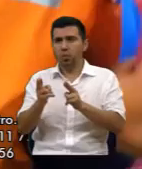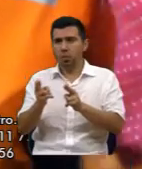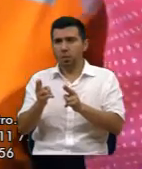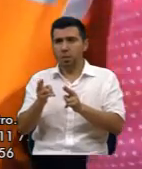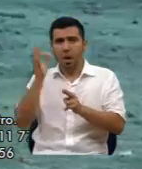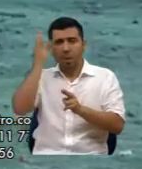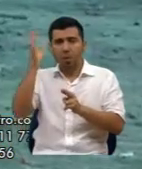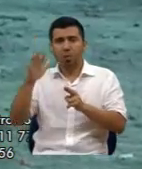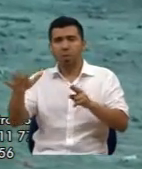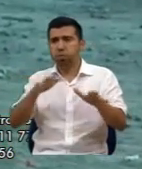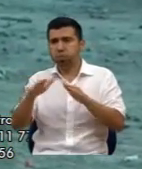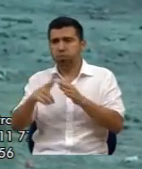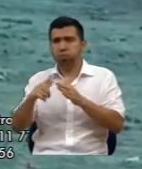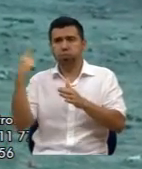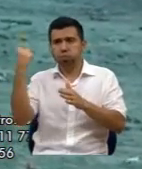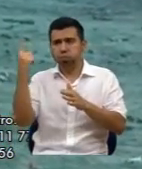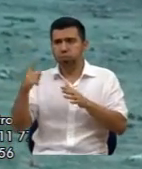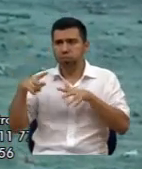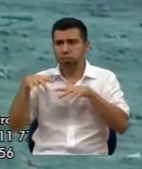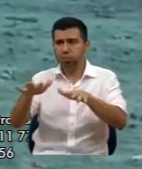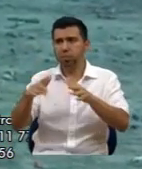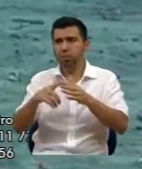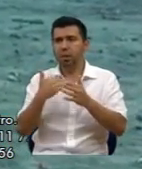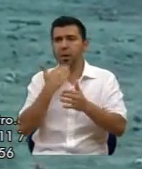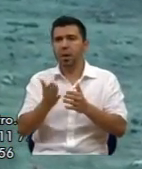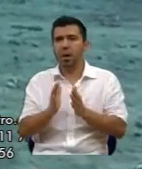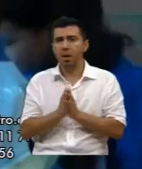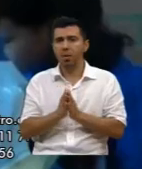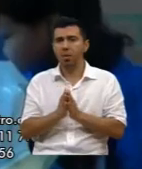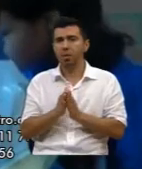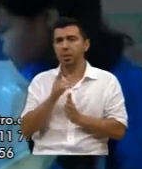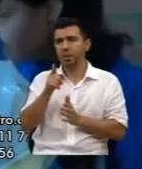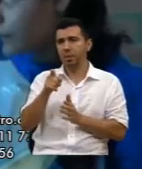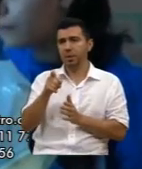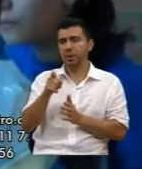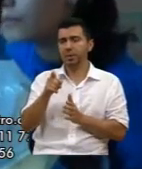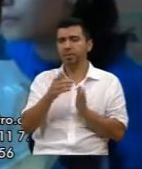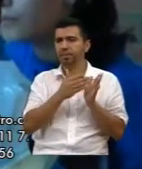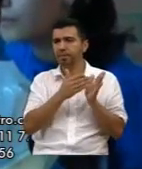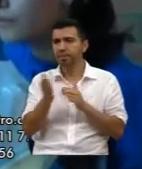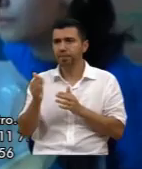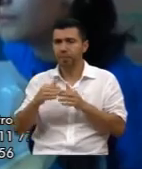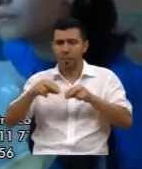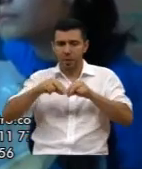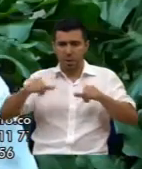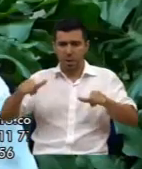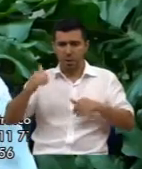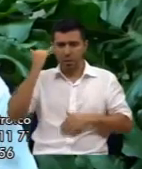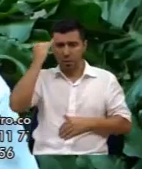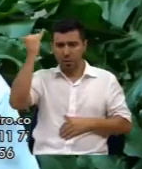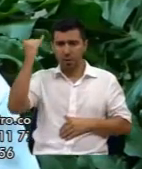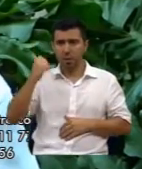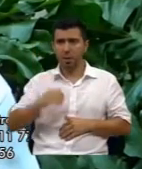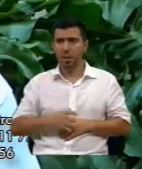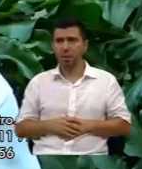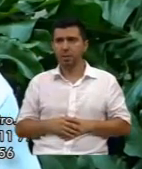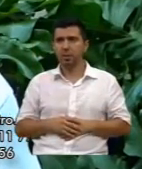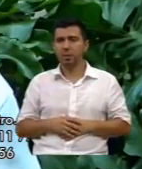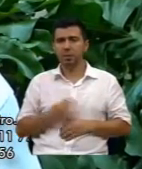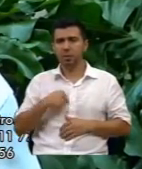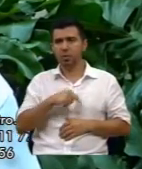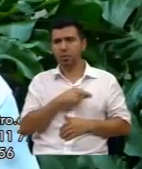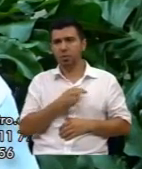algún desastre natural o alguna catástrofe. Bueno, la iniciativa nace desde territorio, desde el